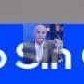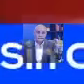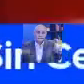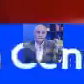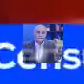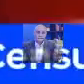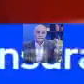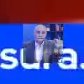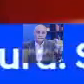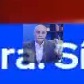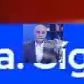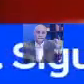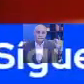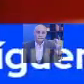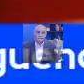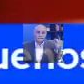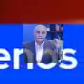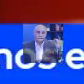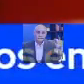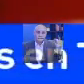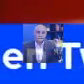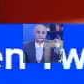Fíjate, querida Alina,